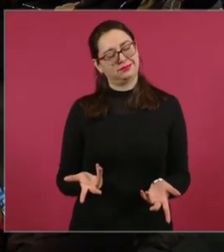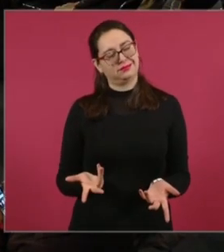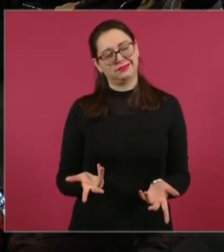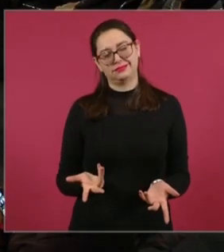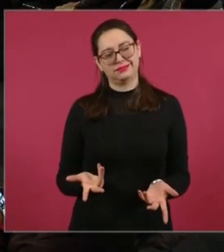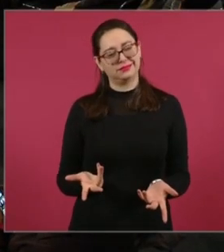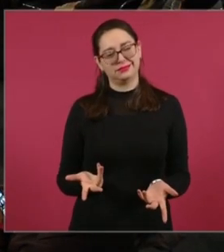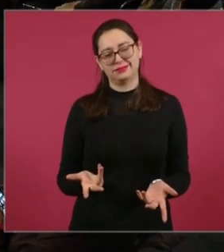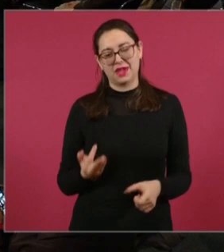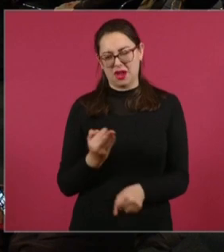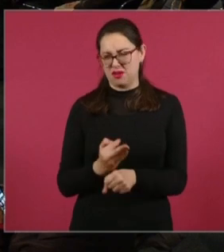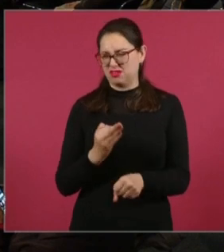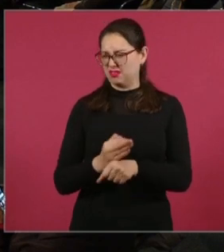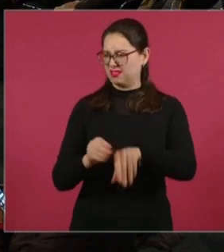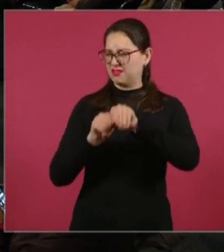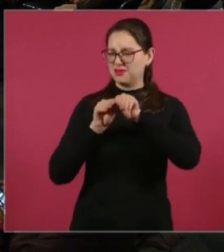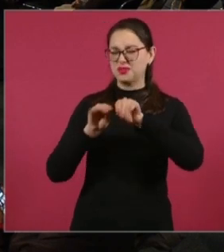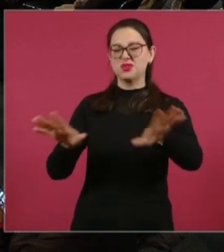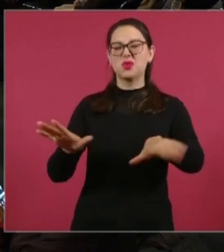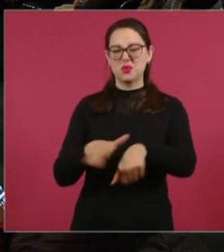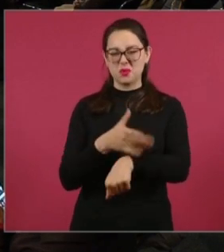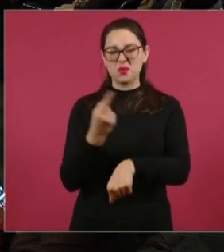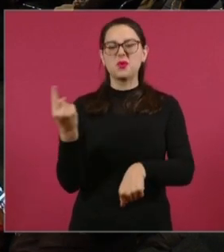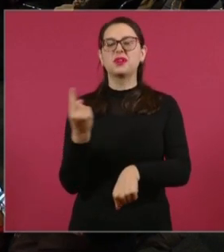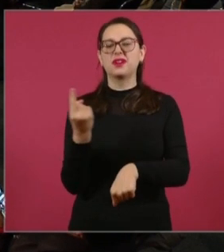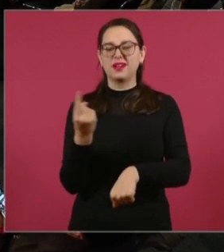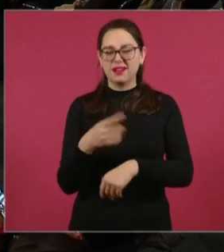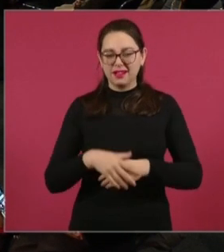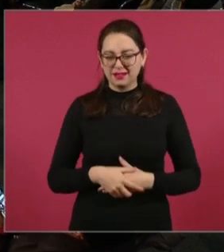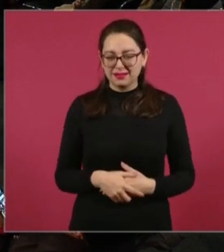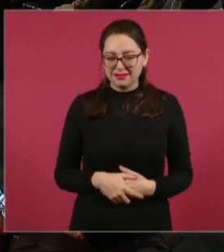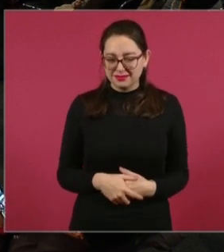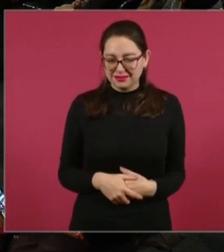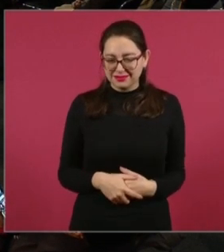misma… Y es la misma… ¿De la DEA? Sí.